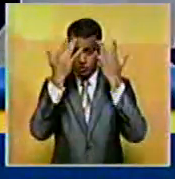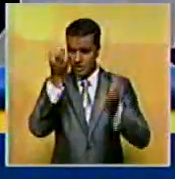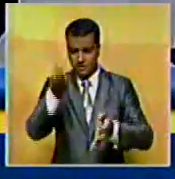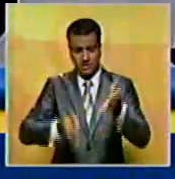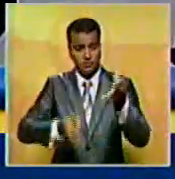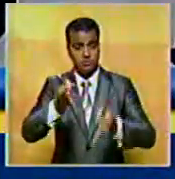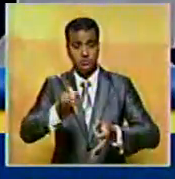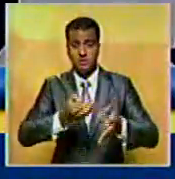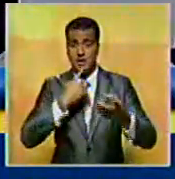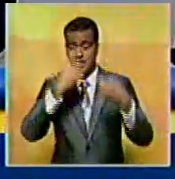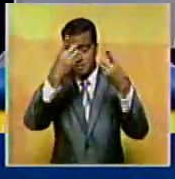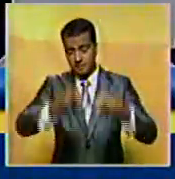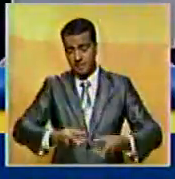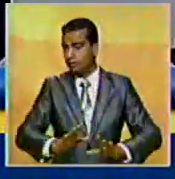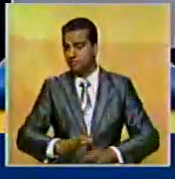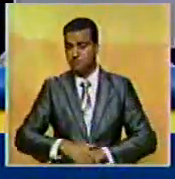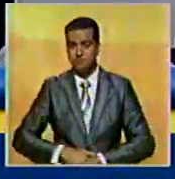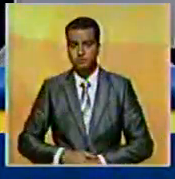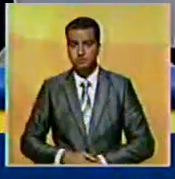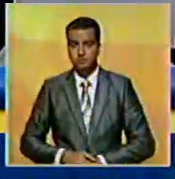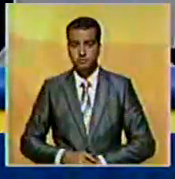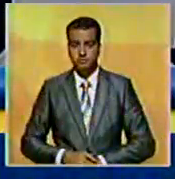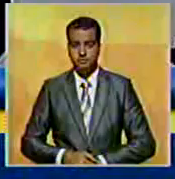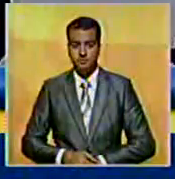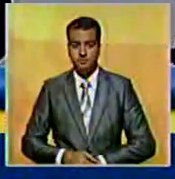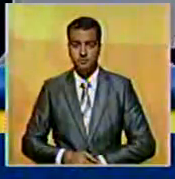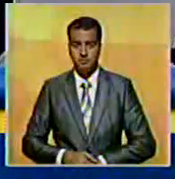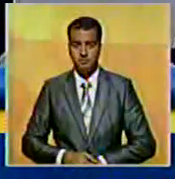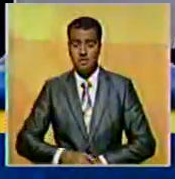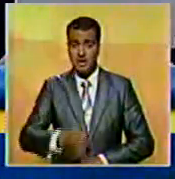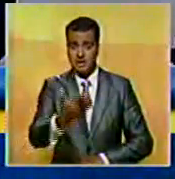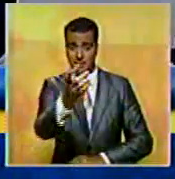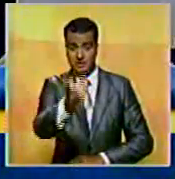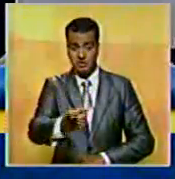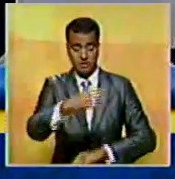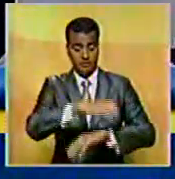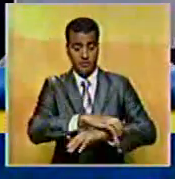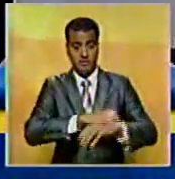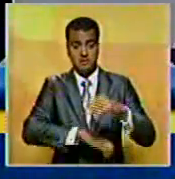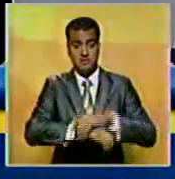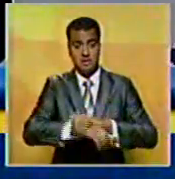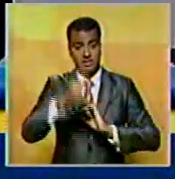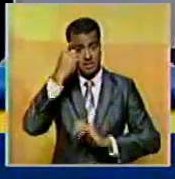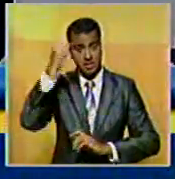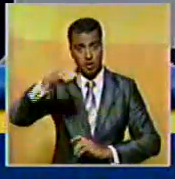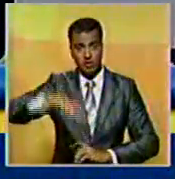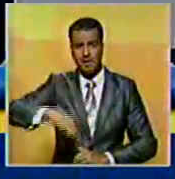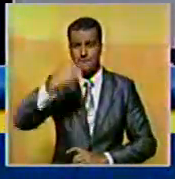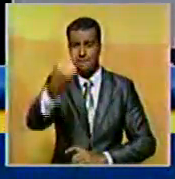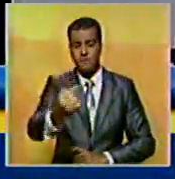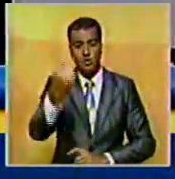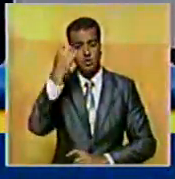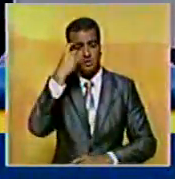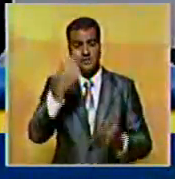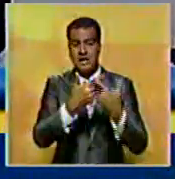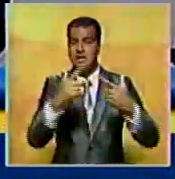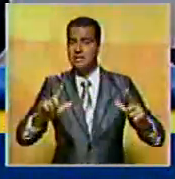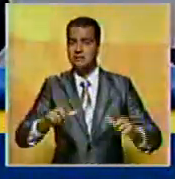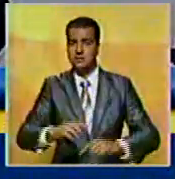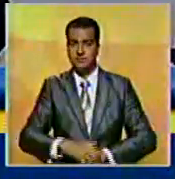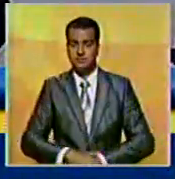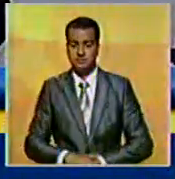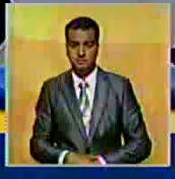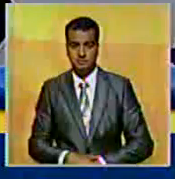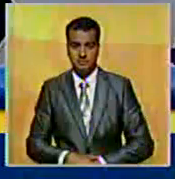tribunal consideró. Es decir, que estas personas fueron aprehendidas hoy y ya el otro día estaban en